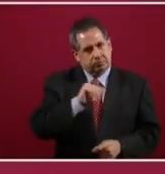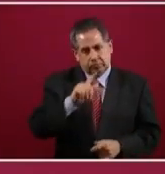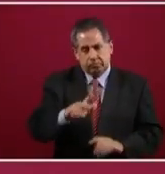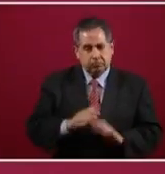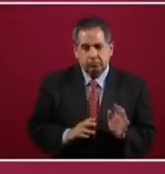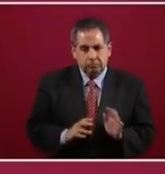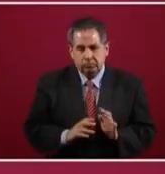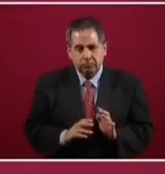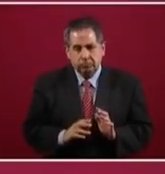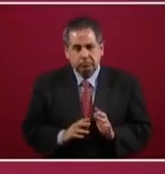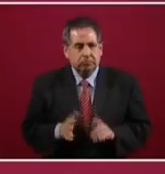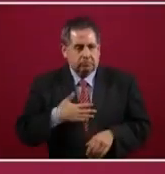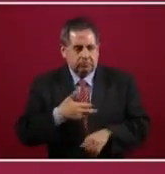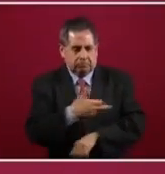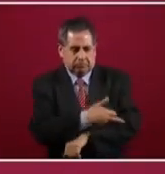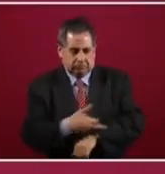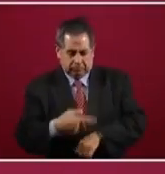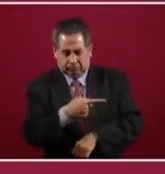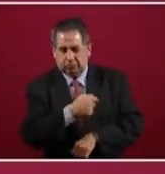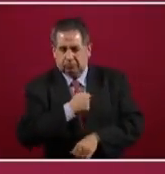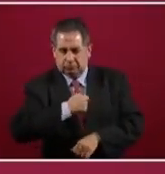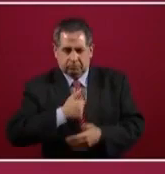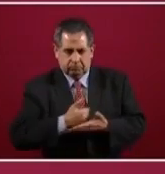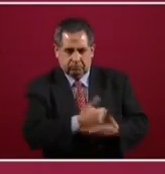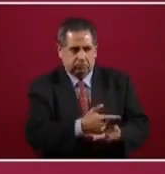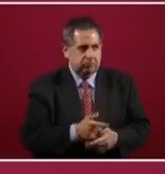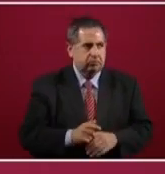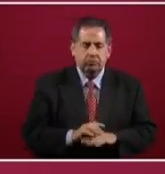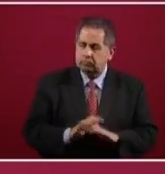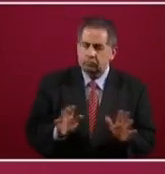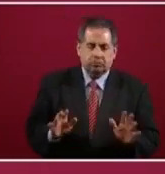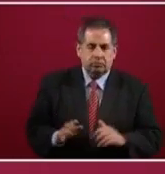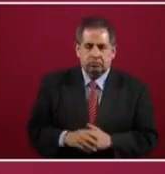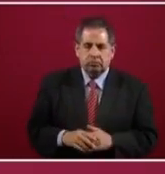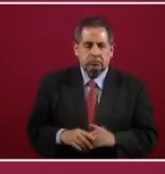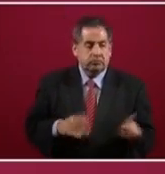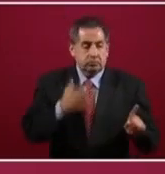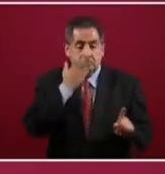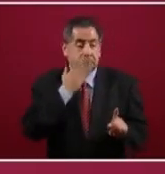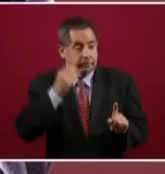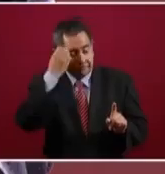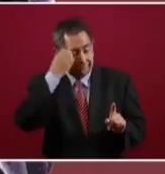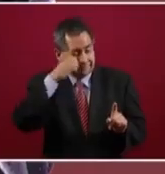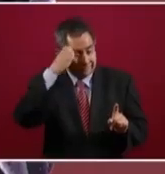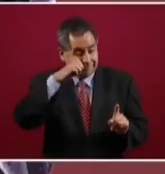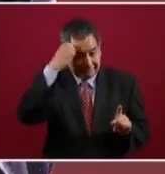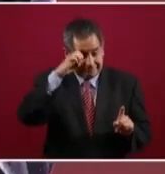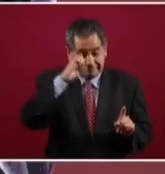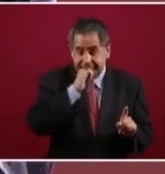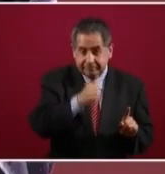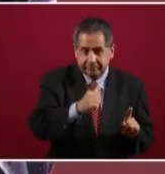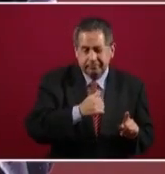por ser familiar, que no tenga experiencia,